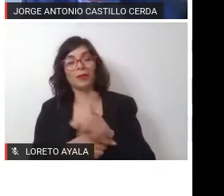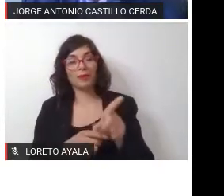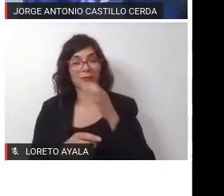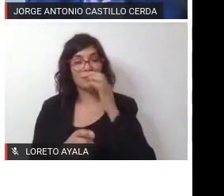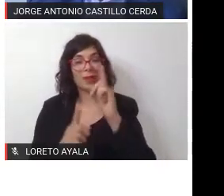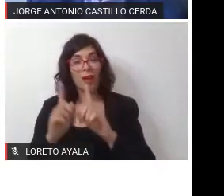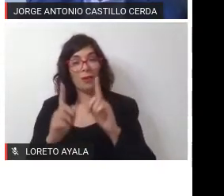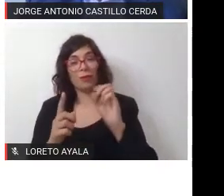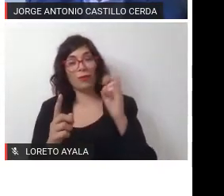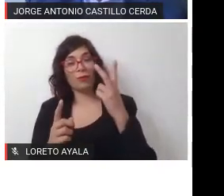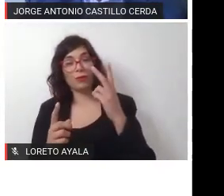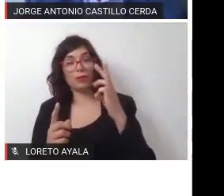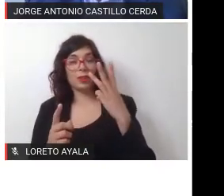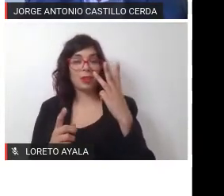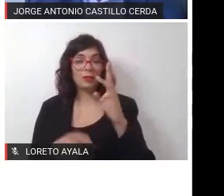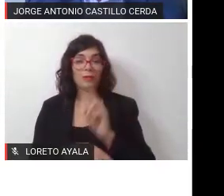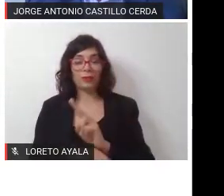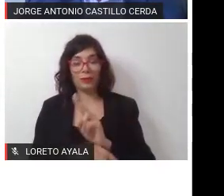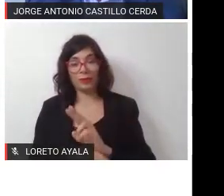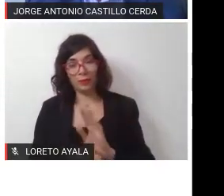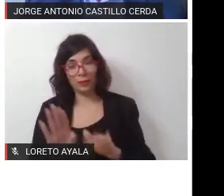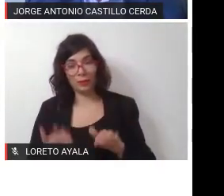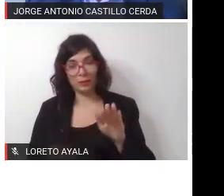hasta tri docentes, ¿ya?